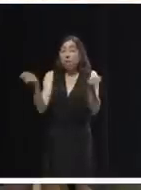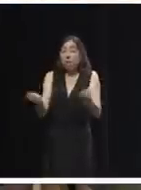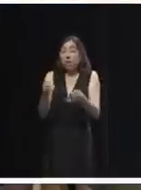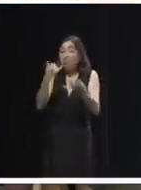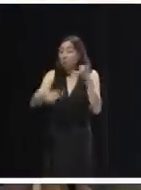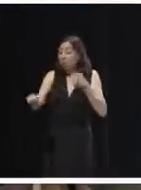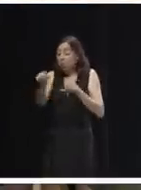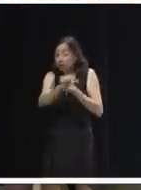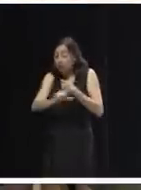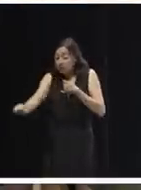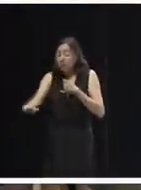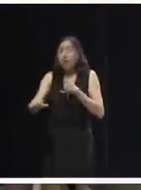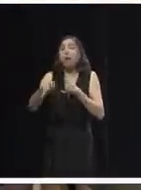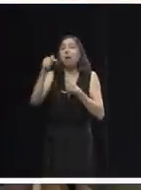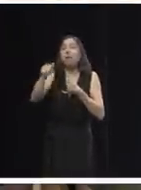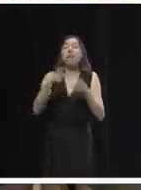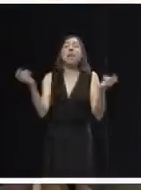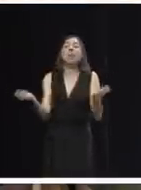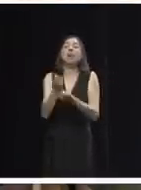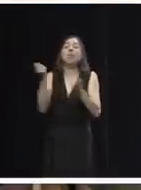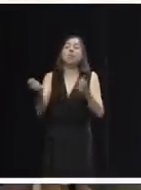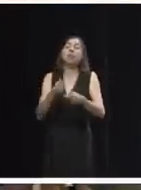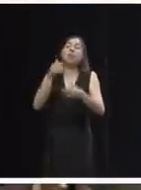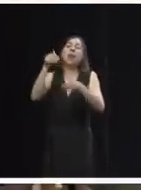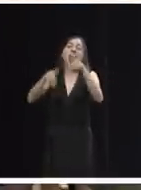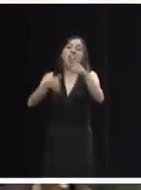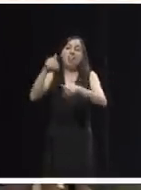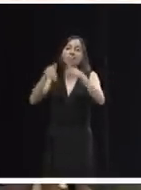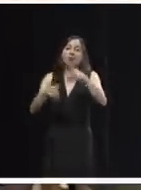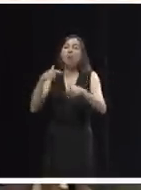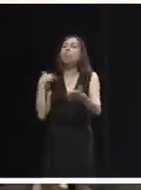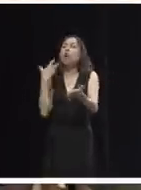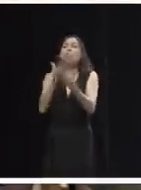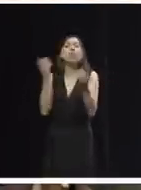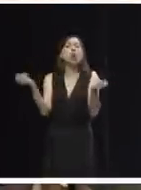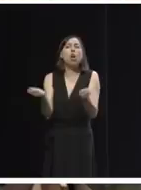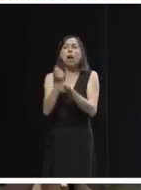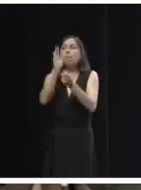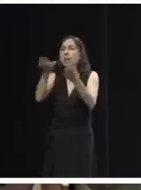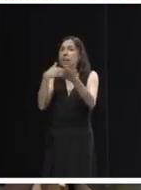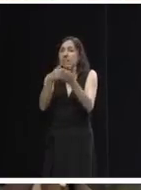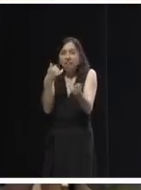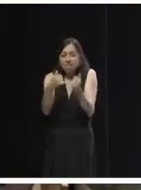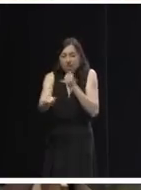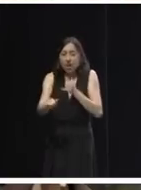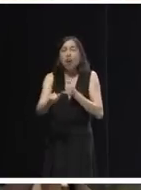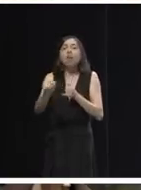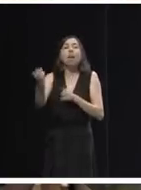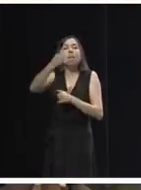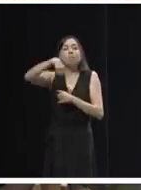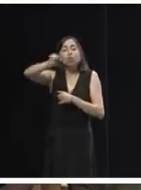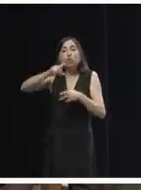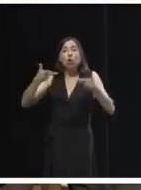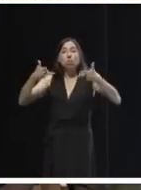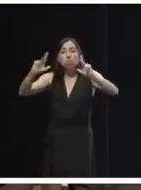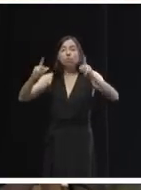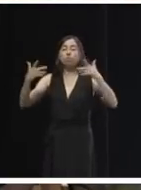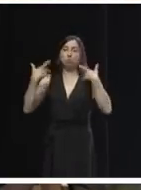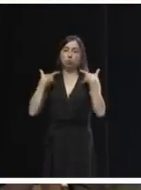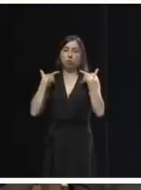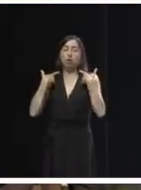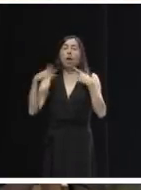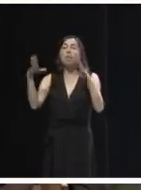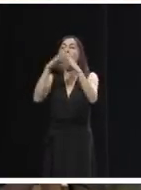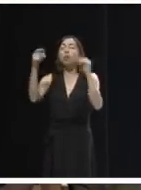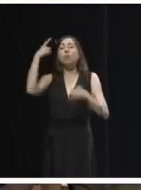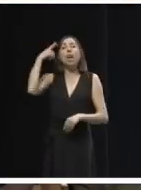semana de campaña electoral. Os pido que hagáis campaña hasta el último minuto, que está en vuestras manos, que Andalucía decide